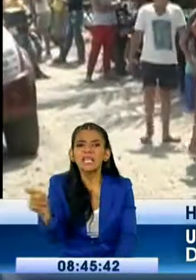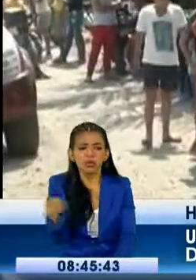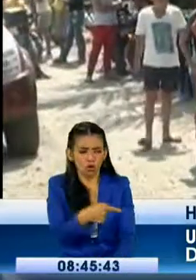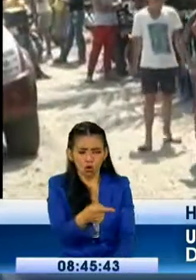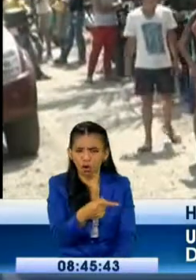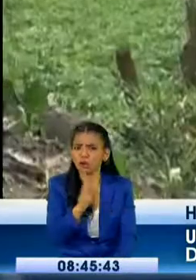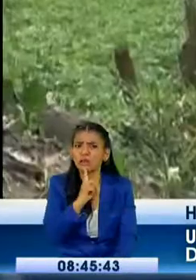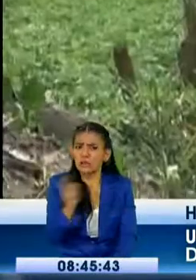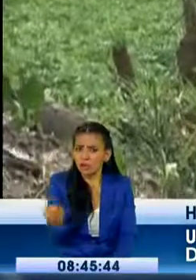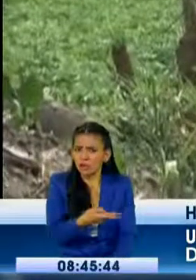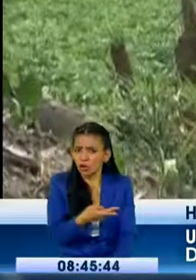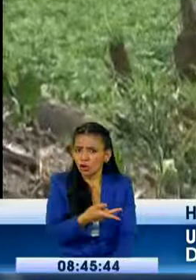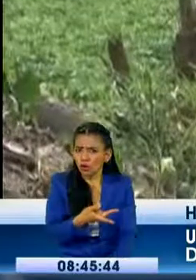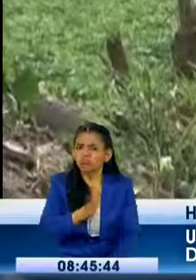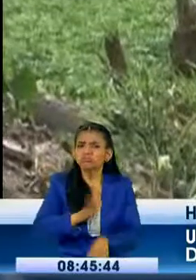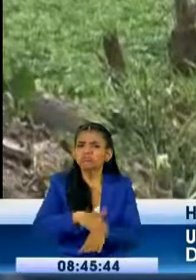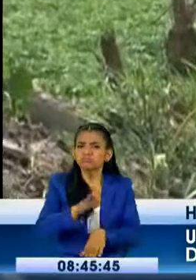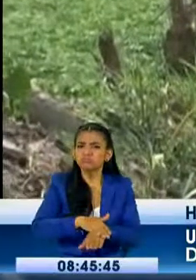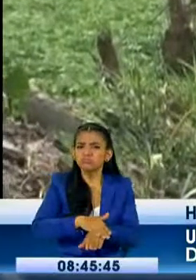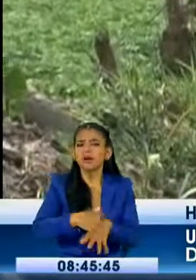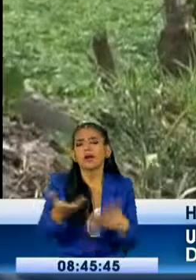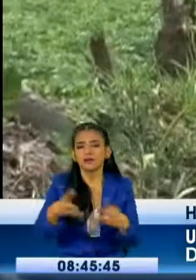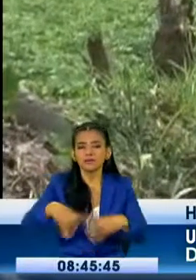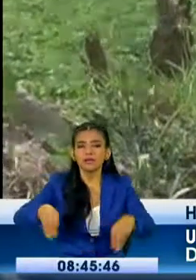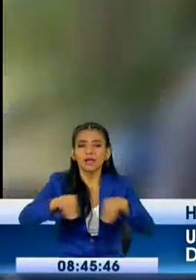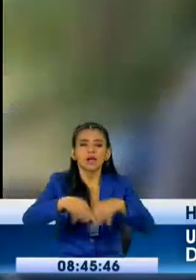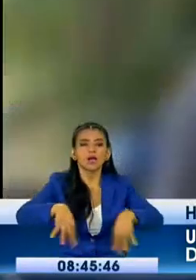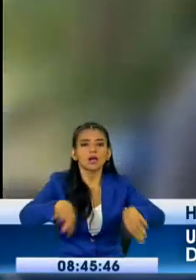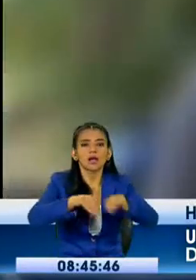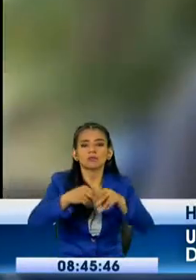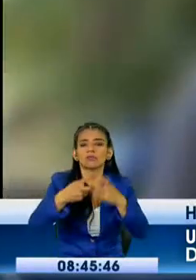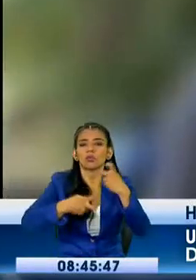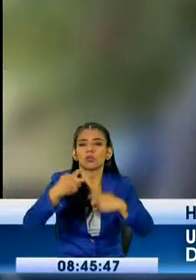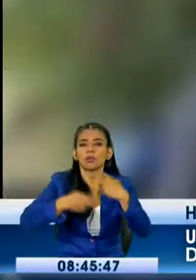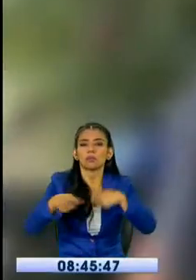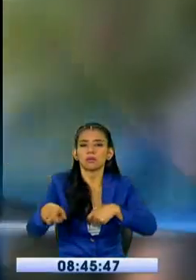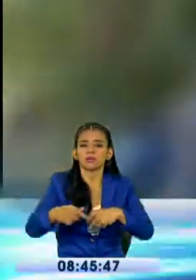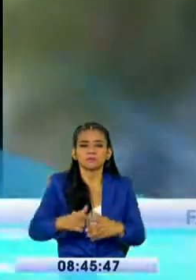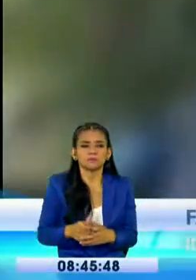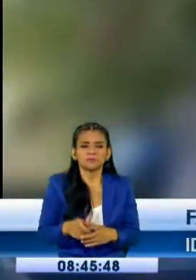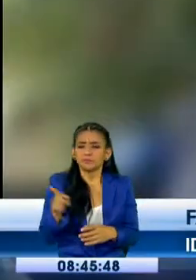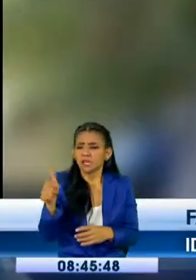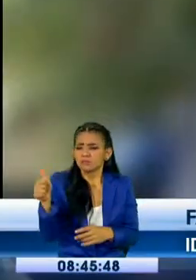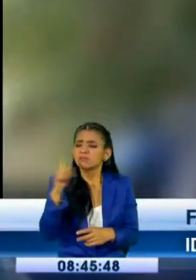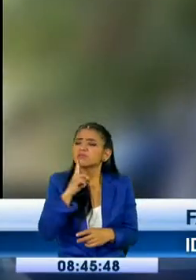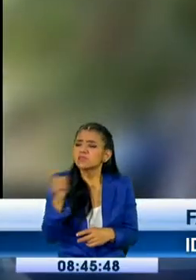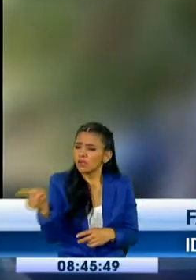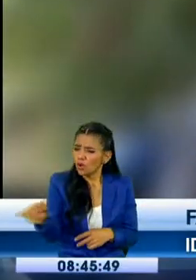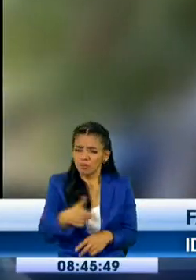de las víctimas y la causa, un lío de tierras. El que ha matado, el mismo tío que es.